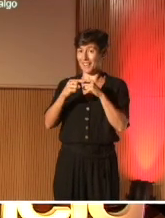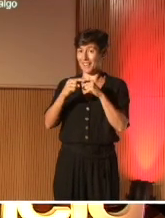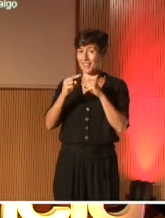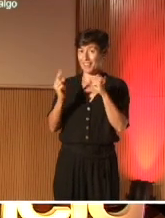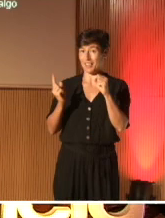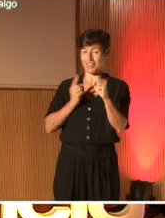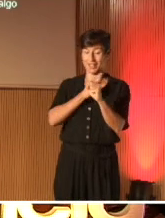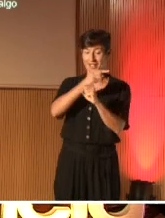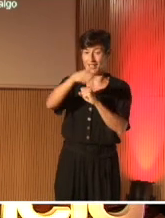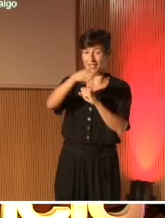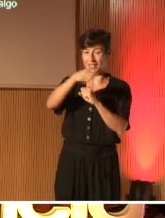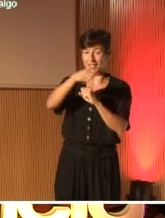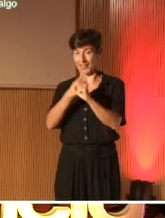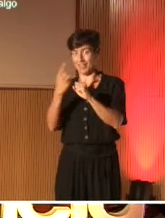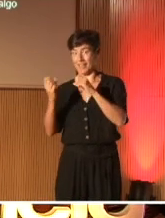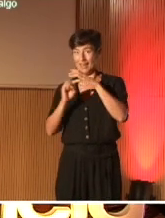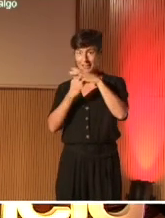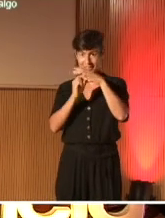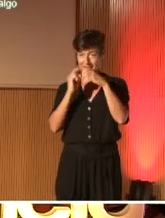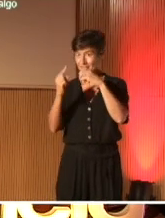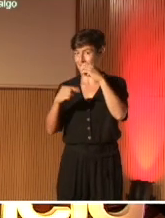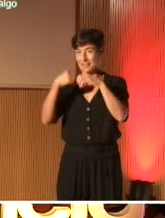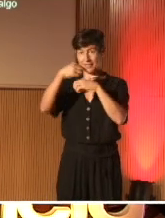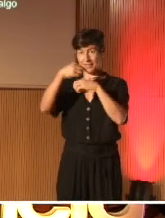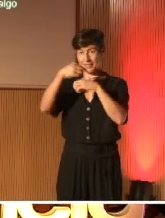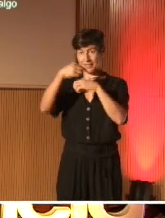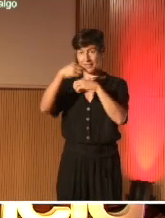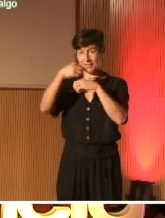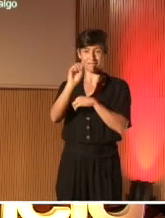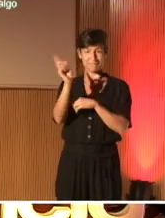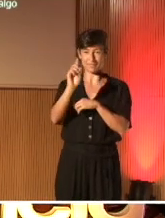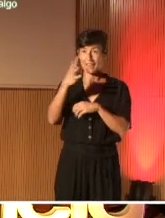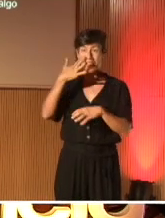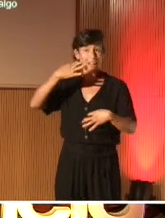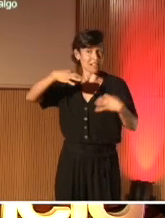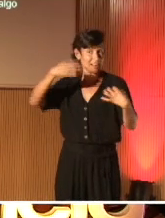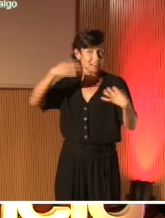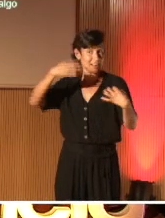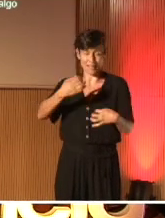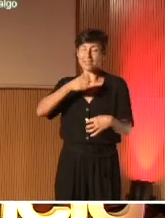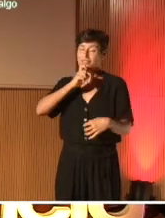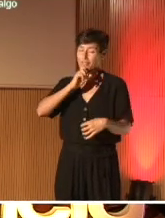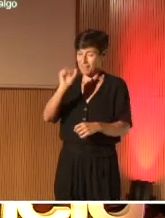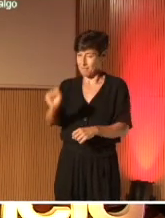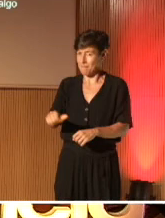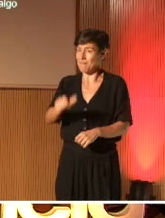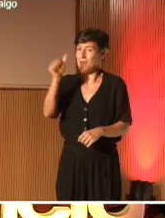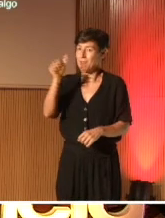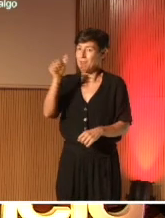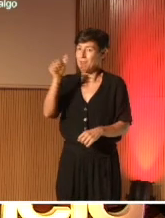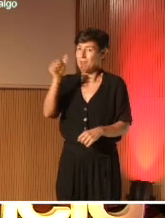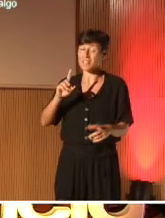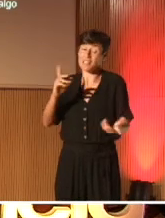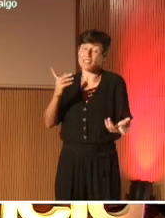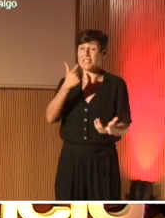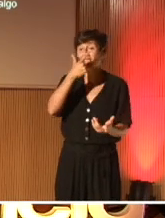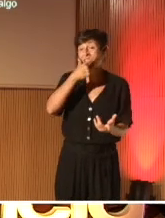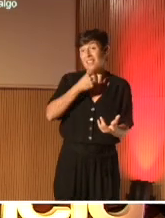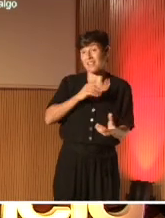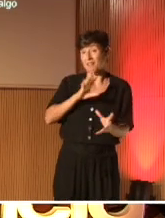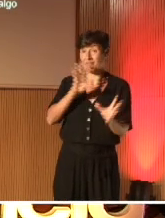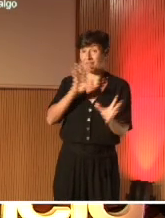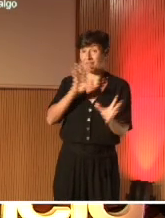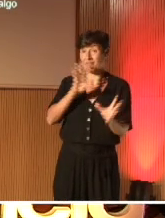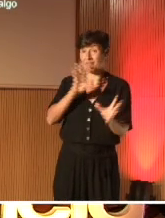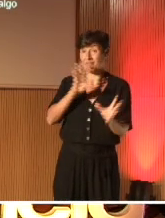alrededor de un núcleo como se muestra en estos sistemas sino que la realidad es mucho más compleja y sólo se está simplificando para mayor disfrute del